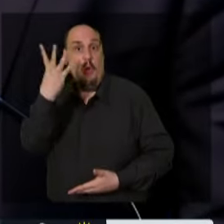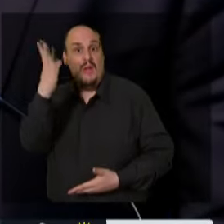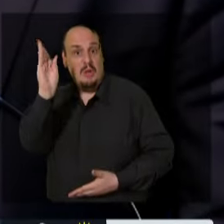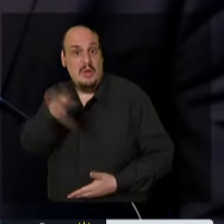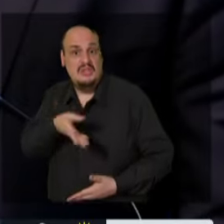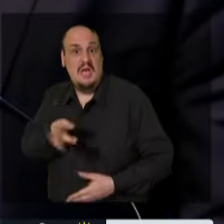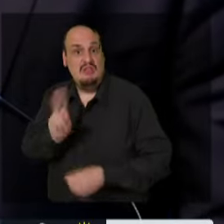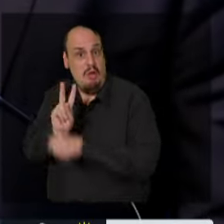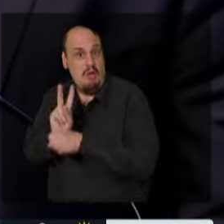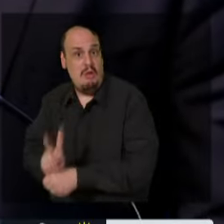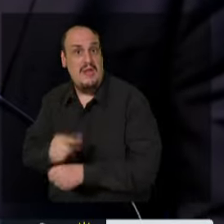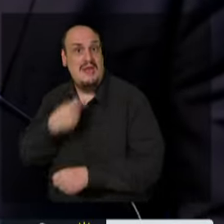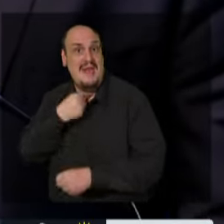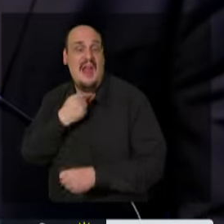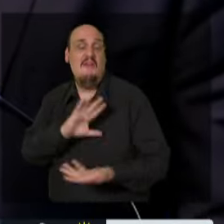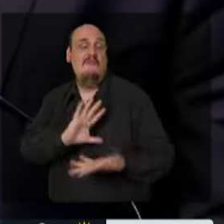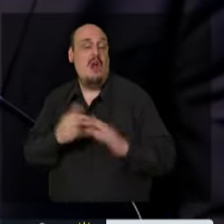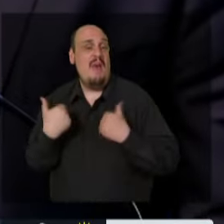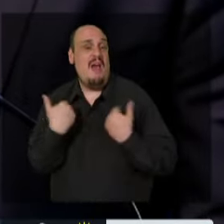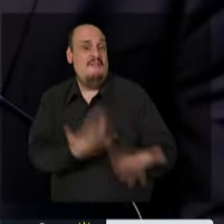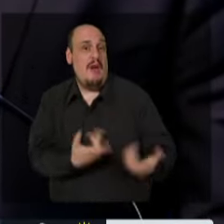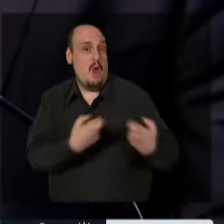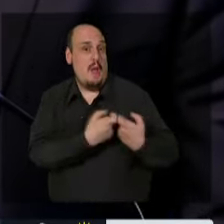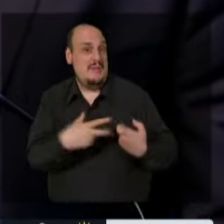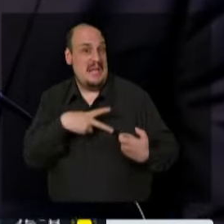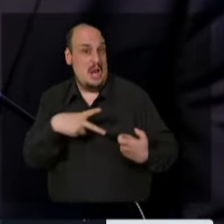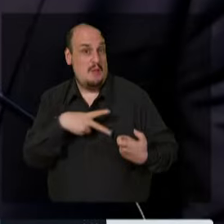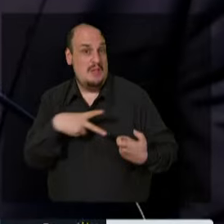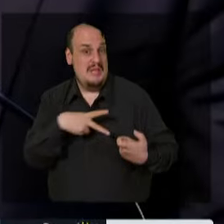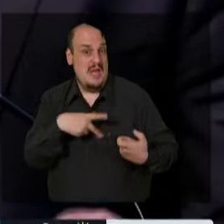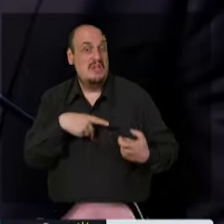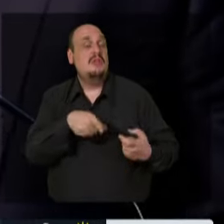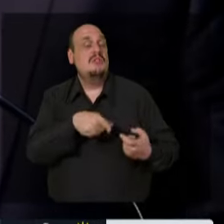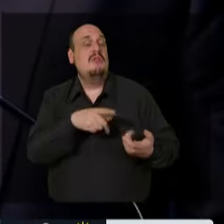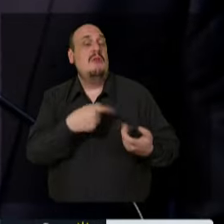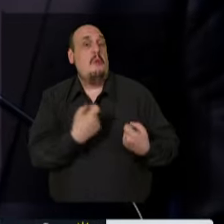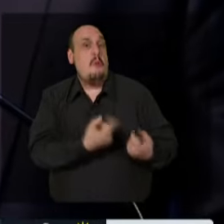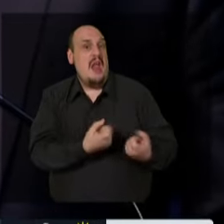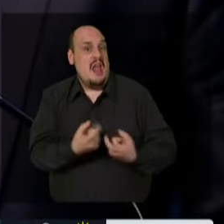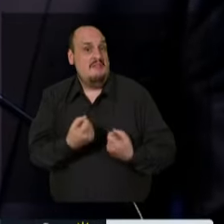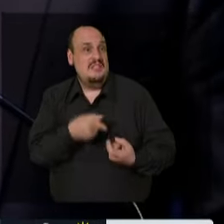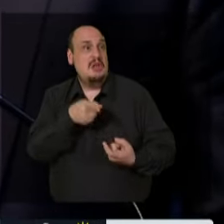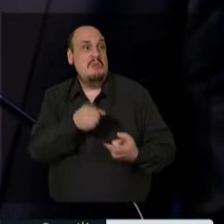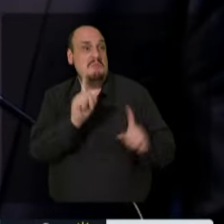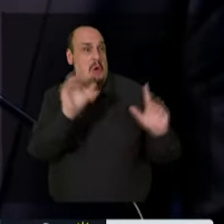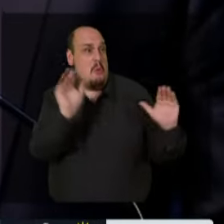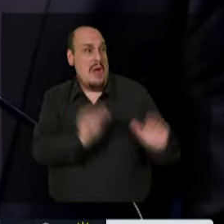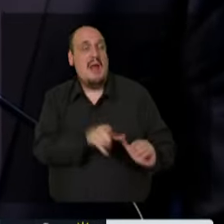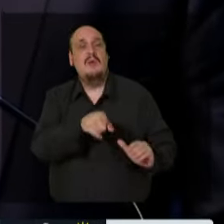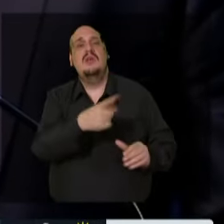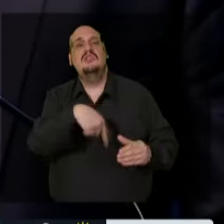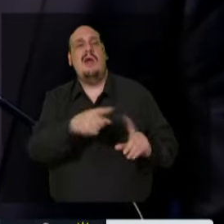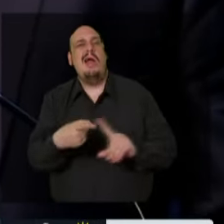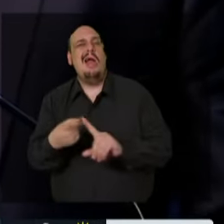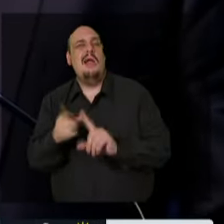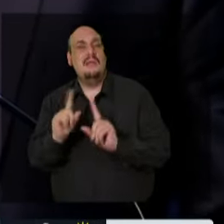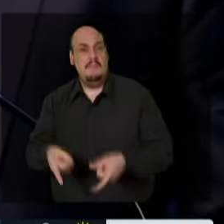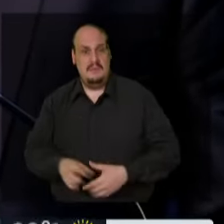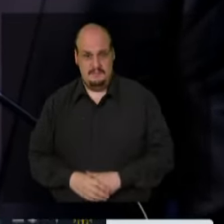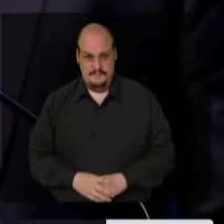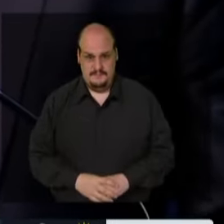beneficios empresarios, se animan a bajarle los beneficios a las empresas que tantas veces hacen lobby. Quiero